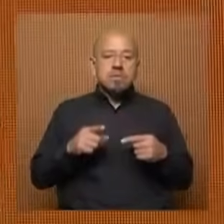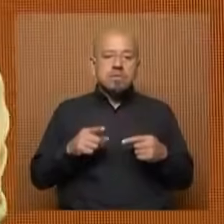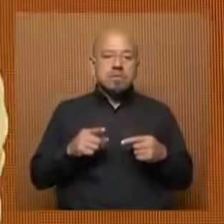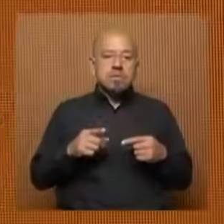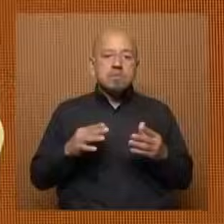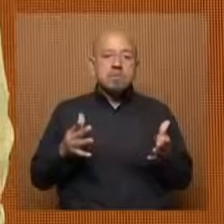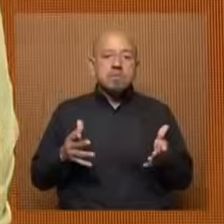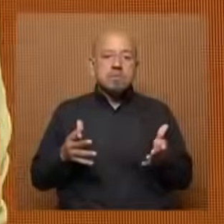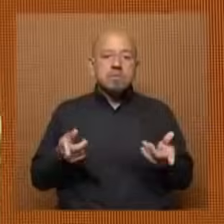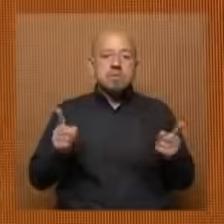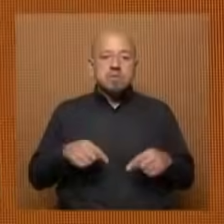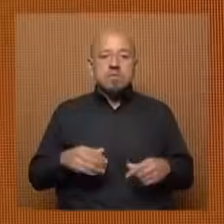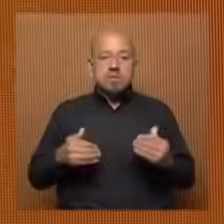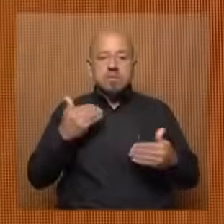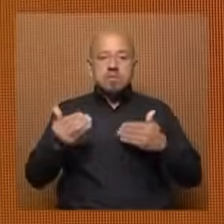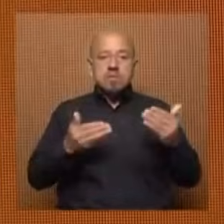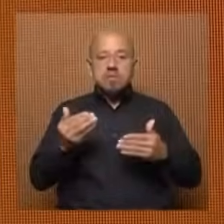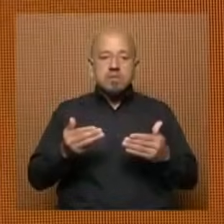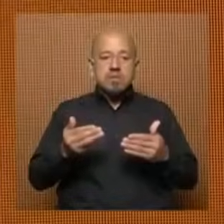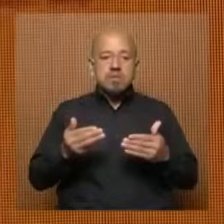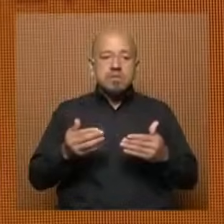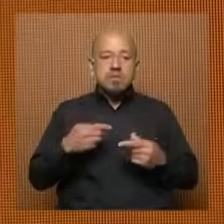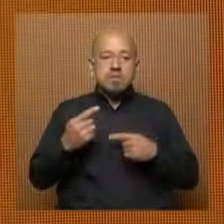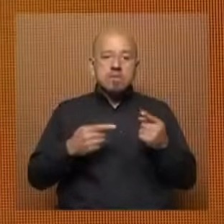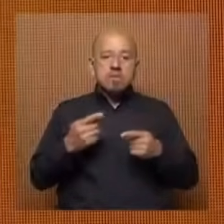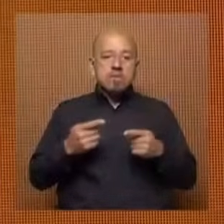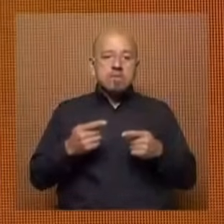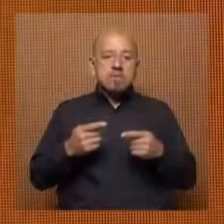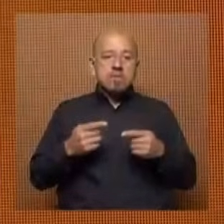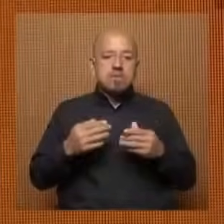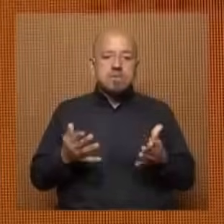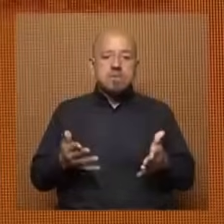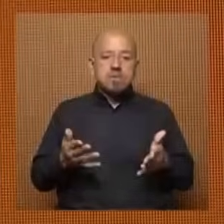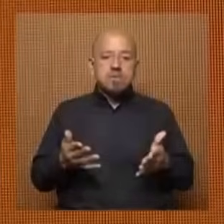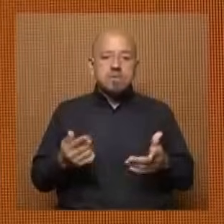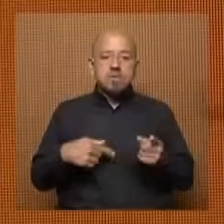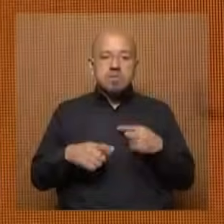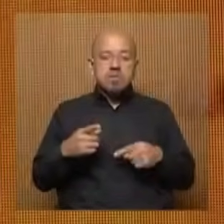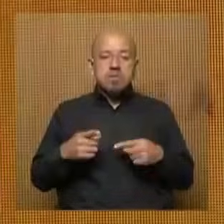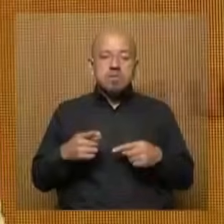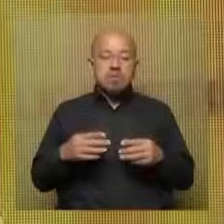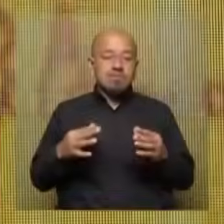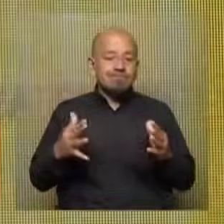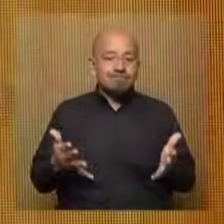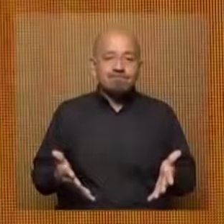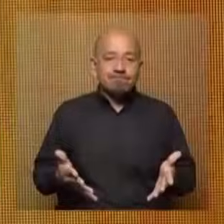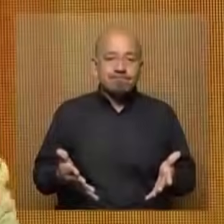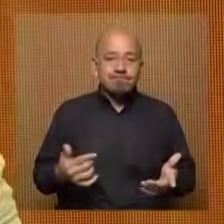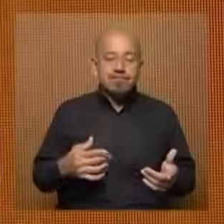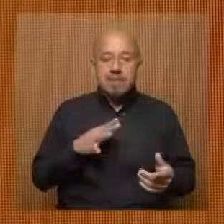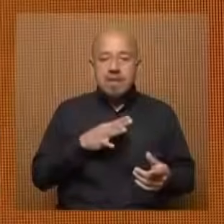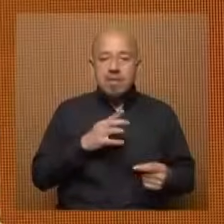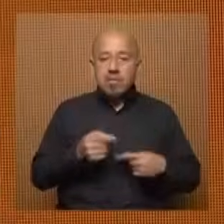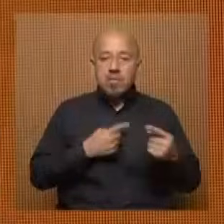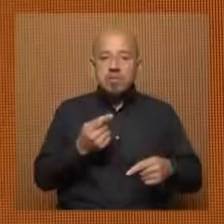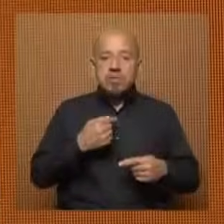terminar arriba, hay que renovar eso y seguir, porque no es no hay la posibilidad de no seguir hablando de estas cosas y cada